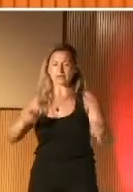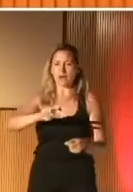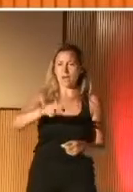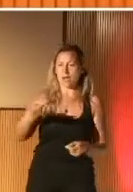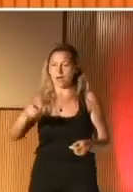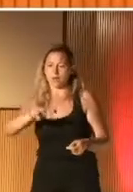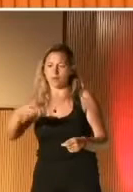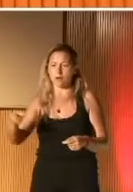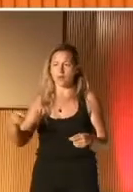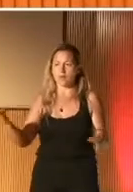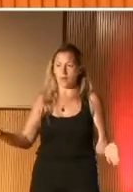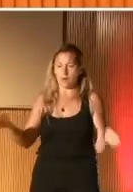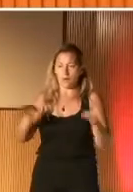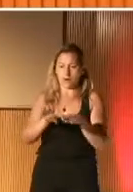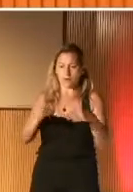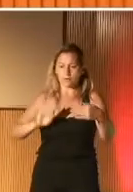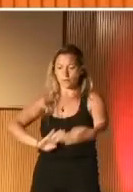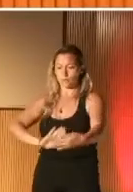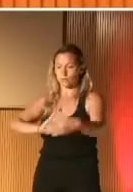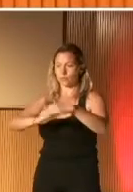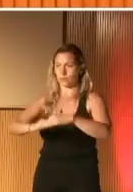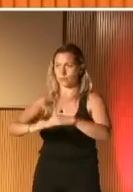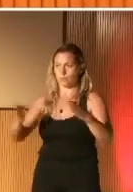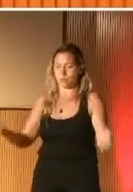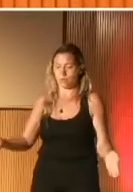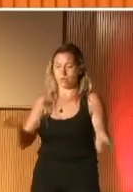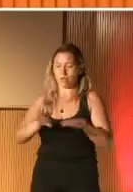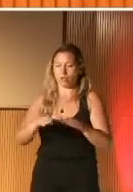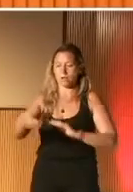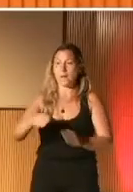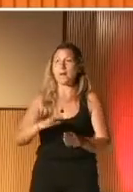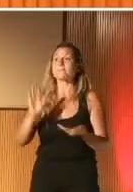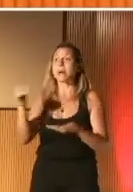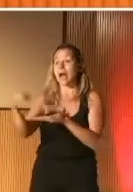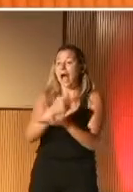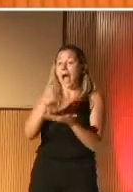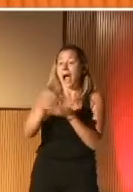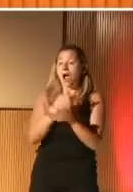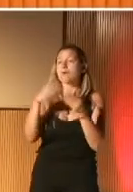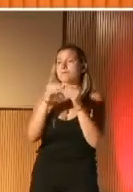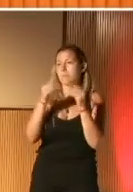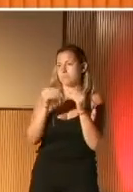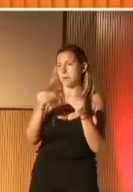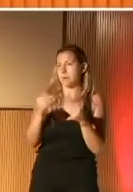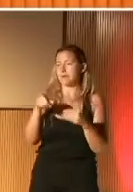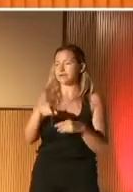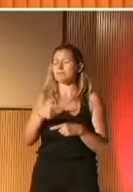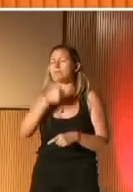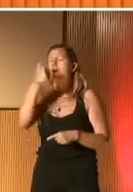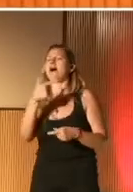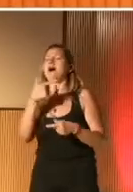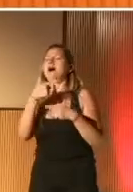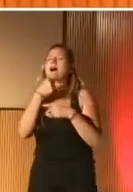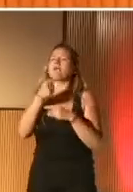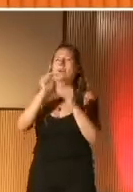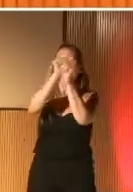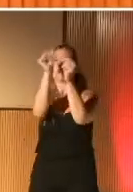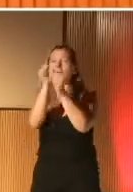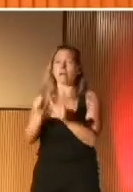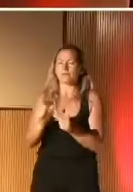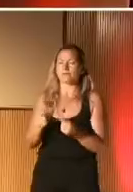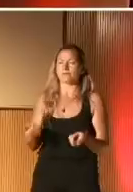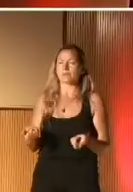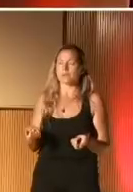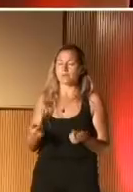lado, luego hacia el otro. Digamos que de esta forma ahorramos papel, parece, ¿no? Pero claro, eso es más difícil de modelar. Así que ella se planteó cuánto material